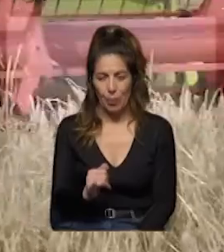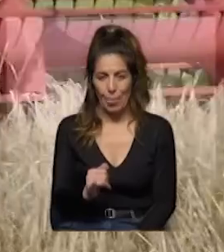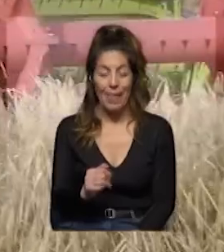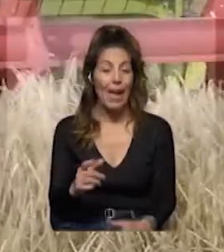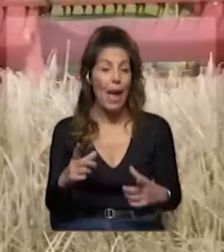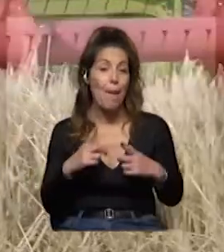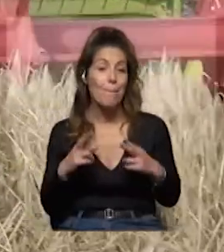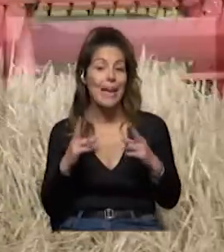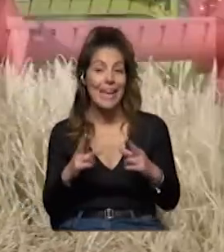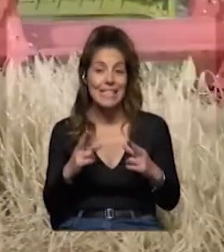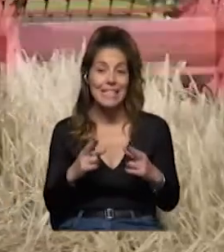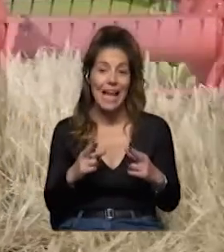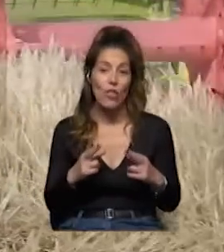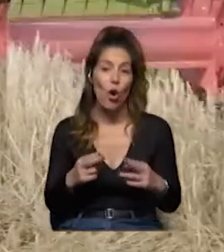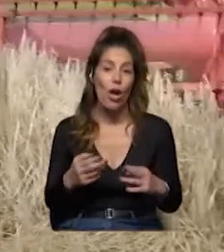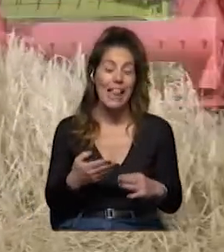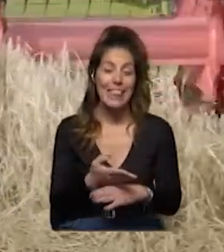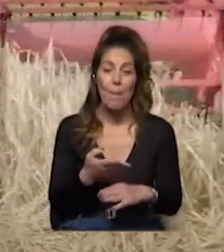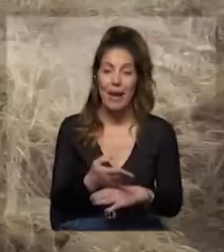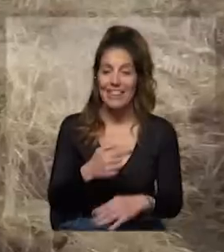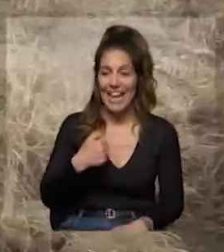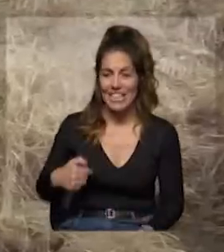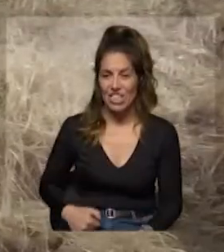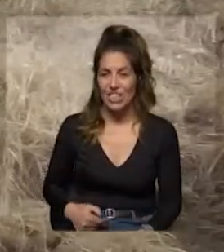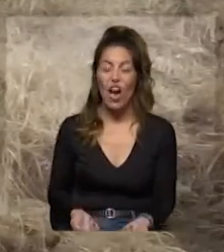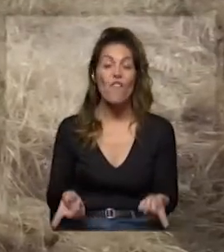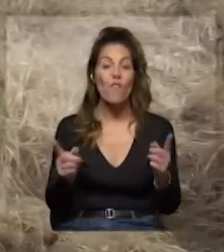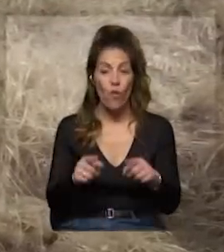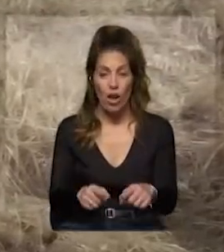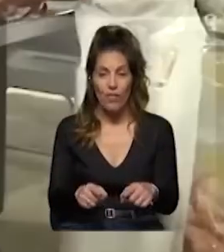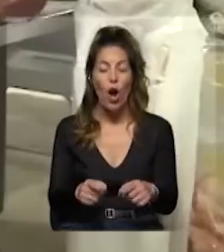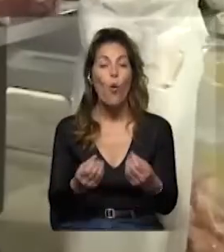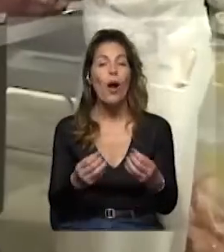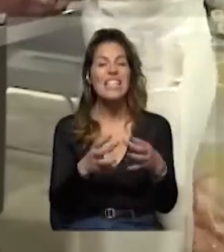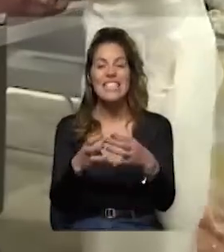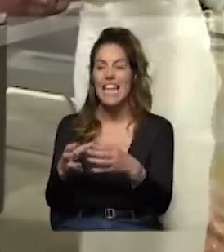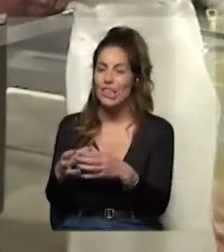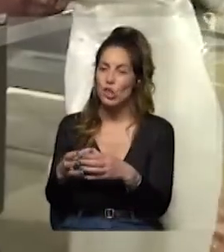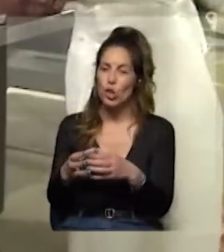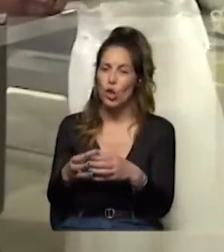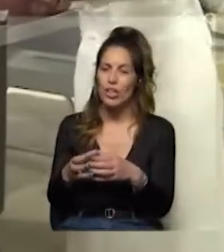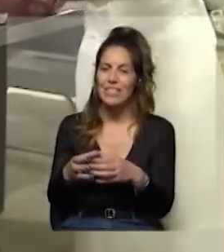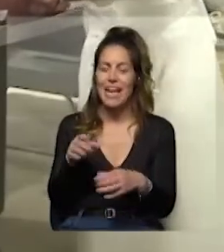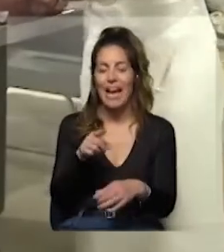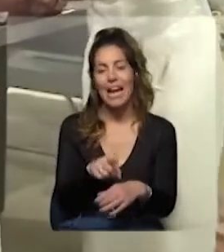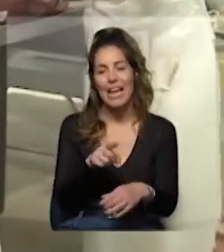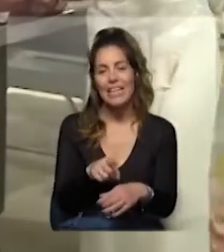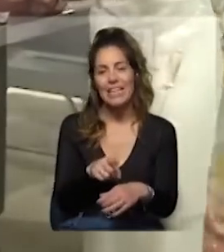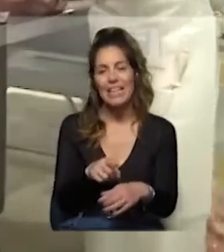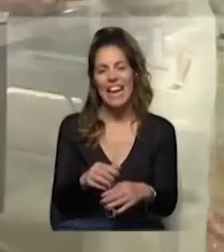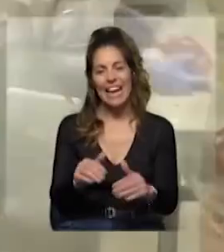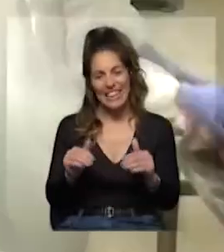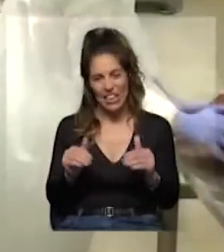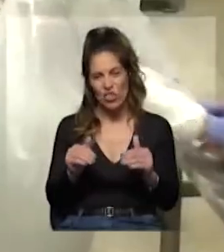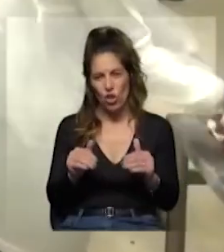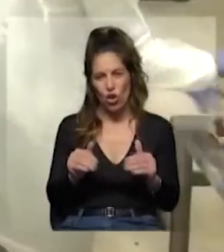esperanzados que la demanda china este se reactive Cuáles son los sectores que de alguna manera han tenido allí una cierta retracción o